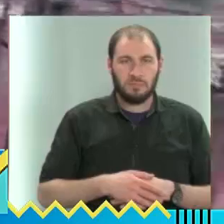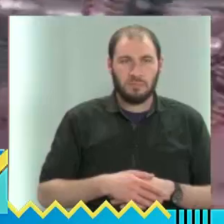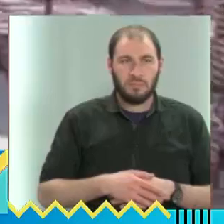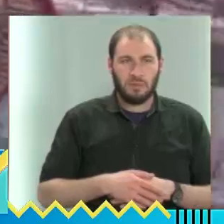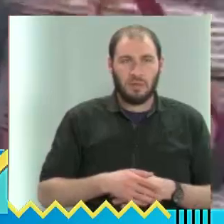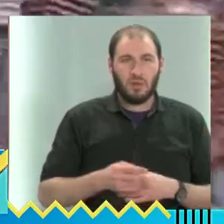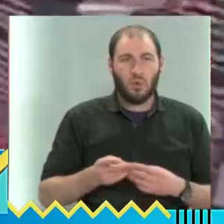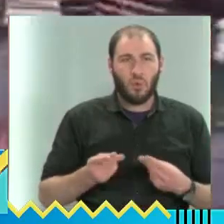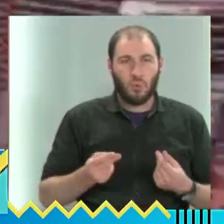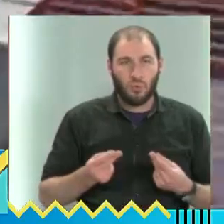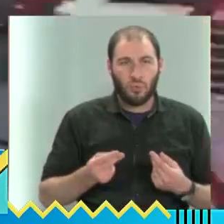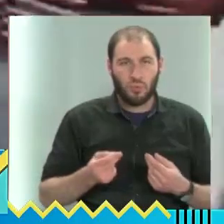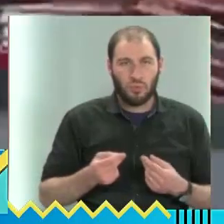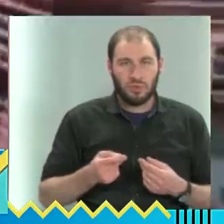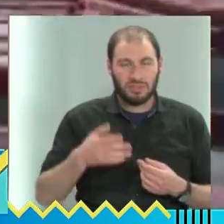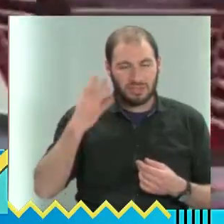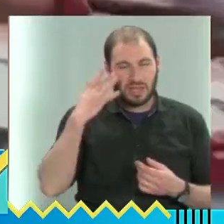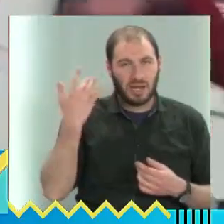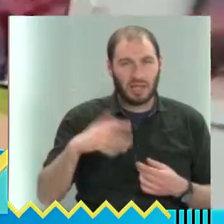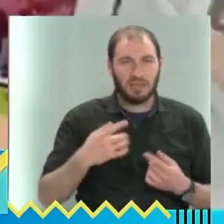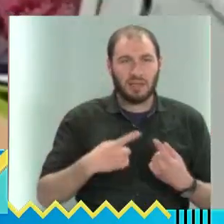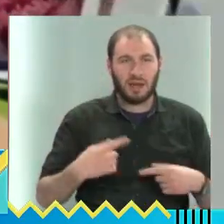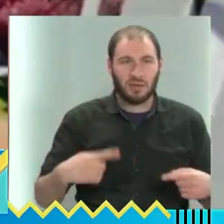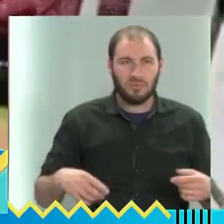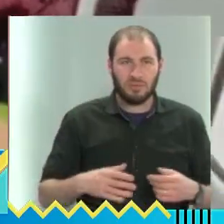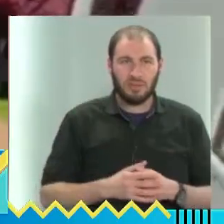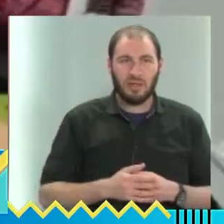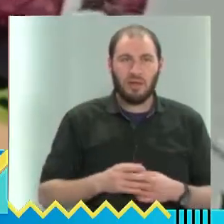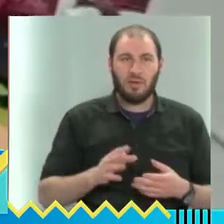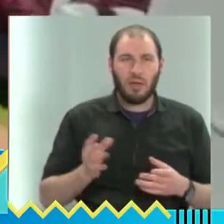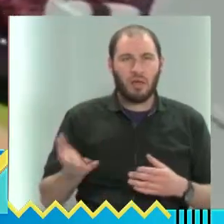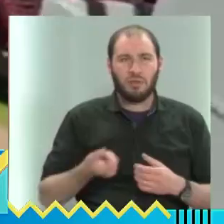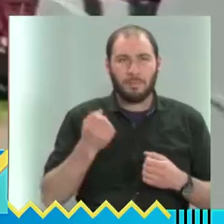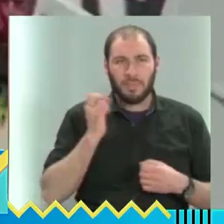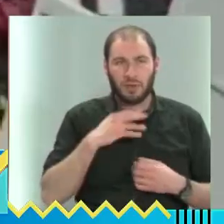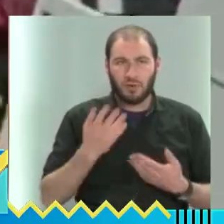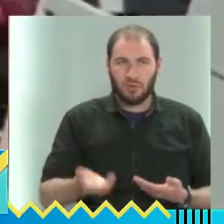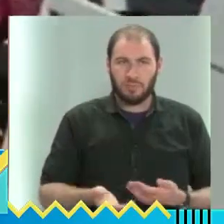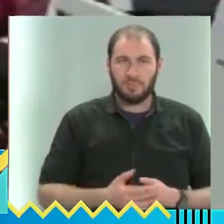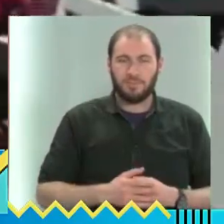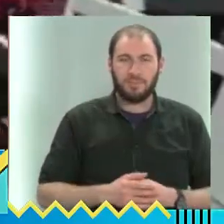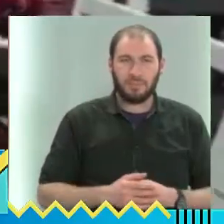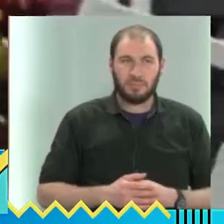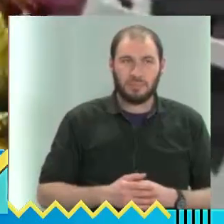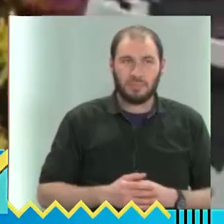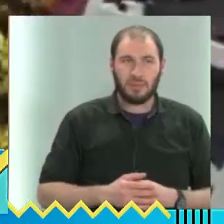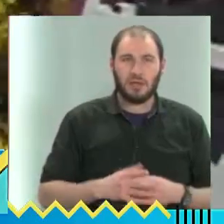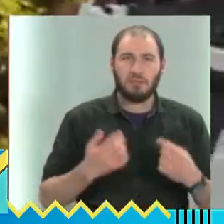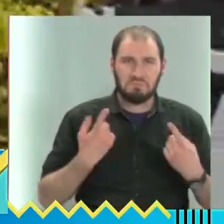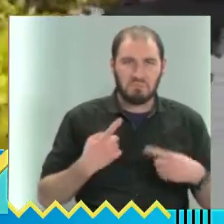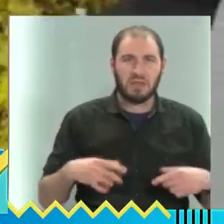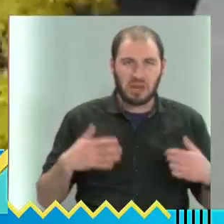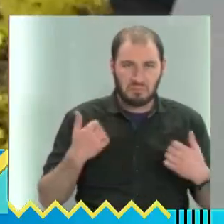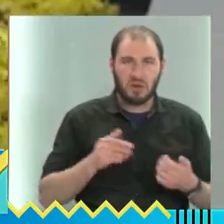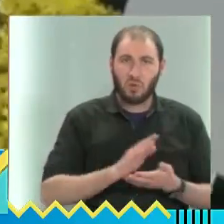del uso inteligente de los recursos tengamos el mejor provecho. Entonces, ¿hay buenos materiales? Sí.